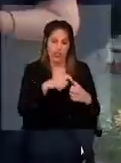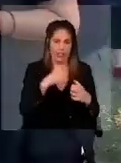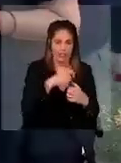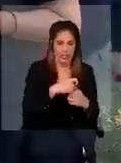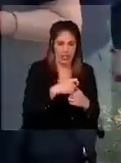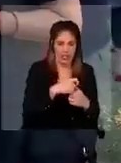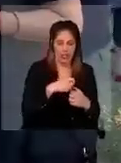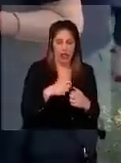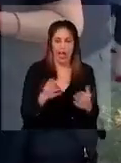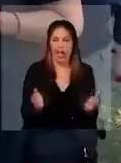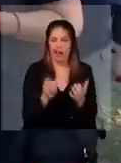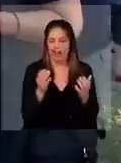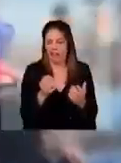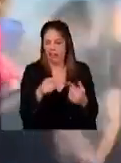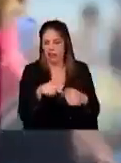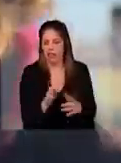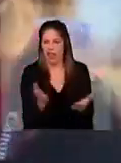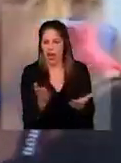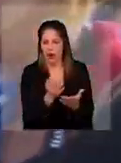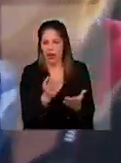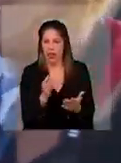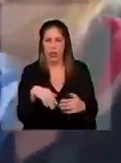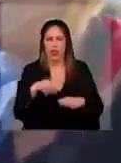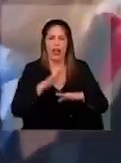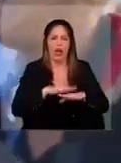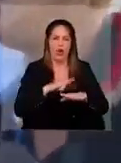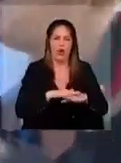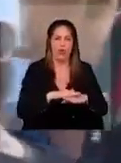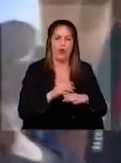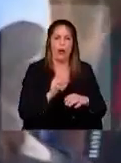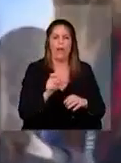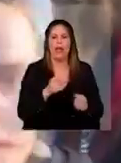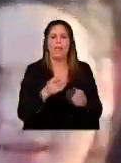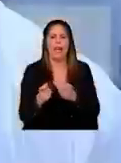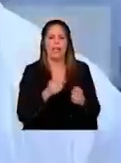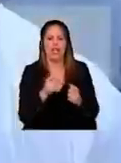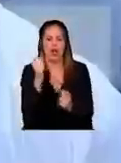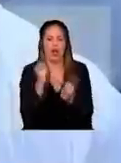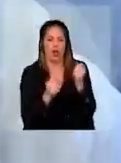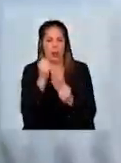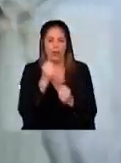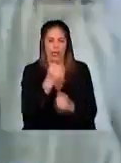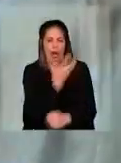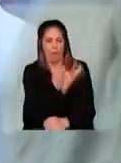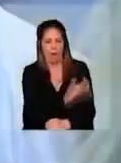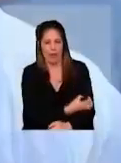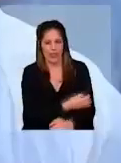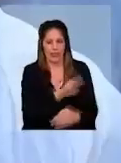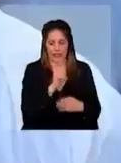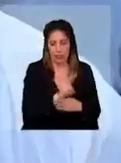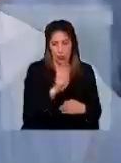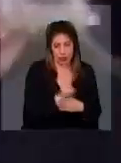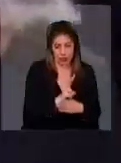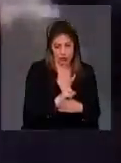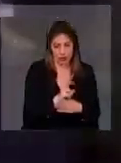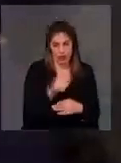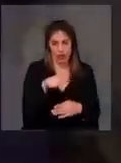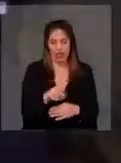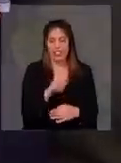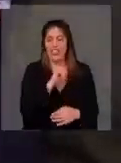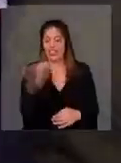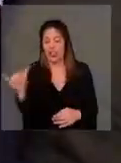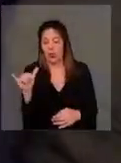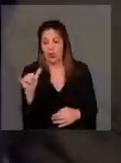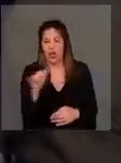fantasmas agitándose a viva voz, toda la culpa del mal manejo de la economía, la pobreza y la seguridad, entre otros. Allí denuncia